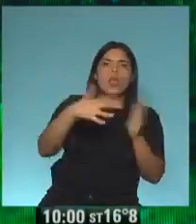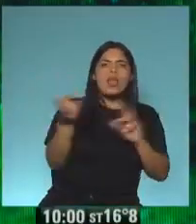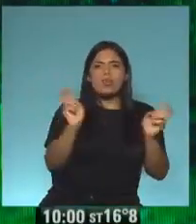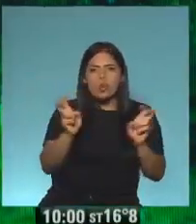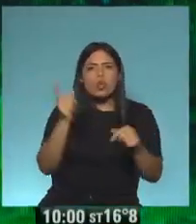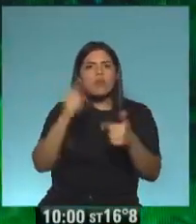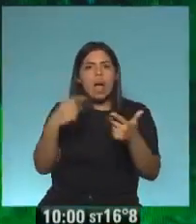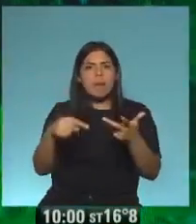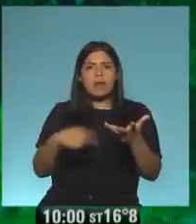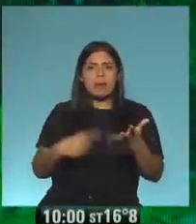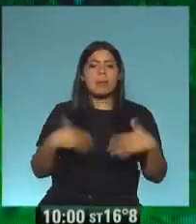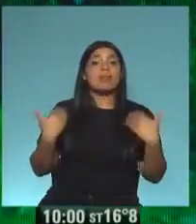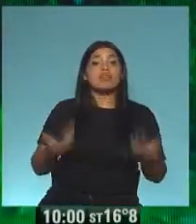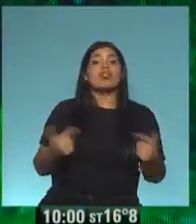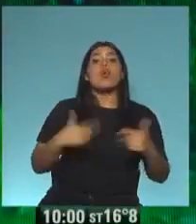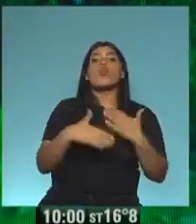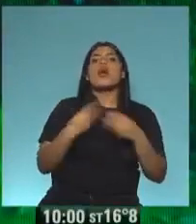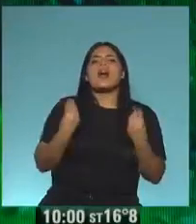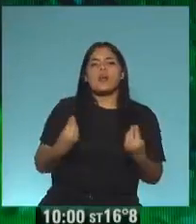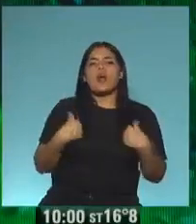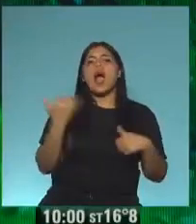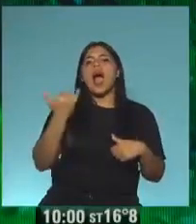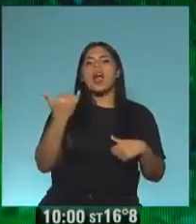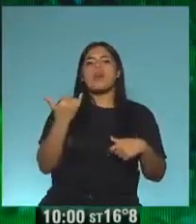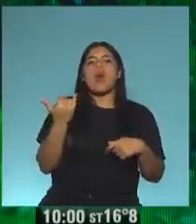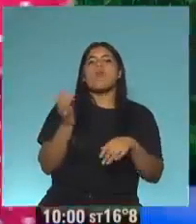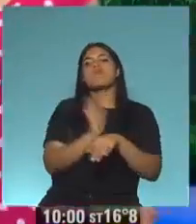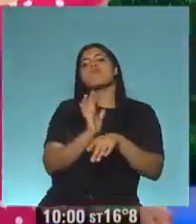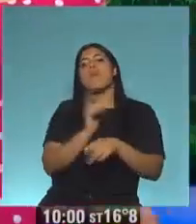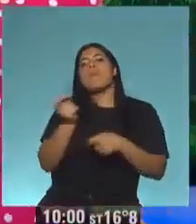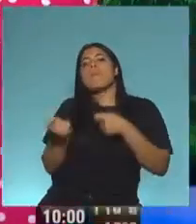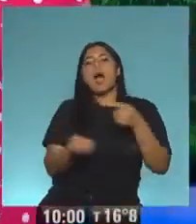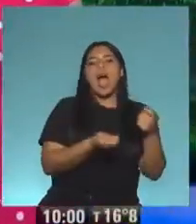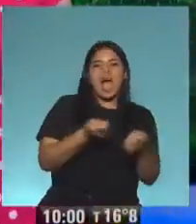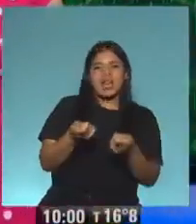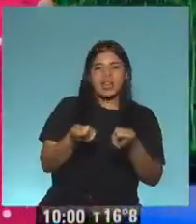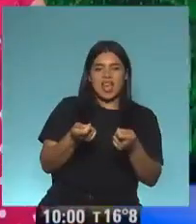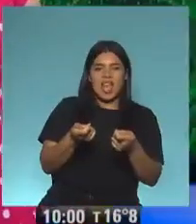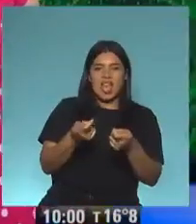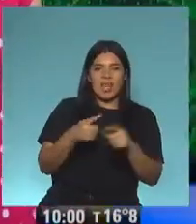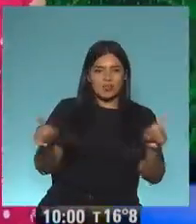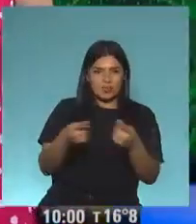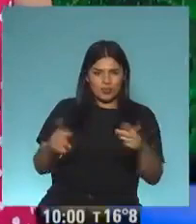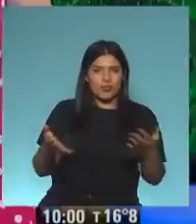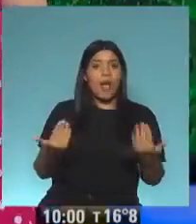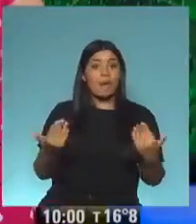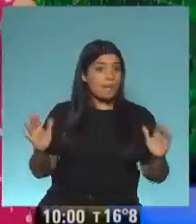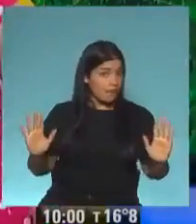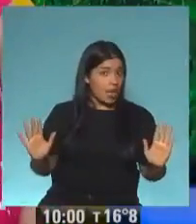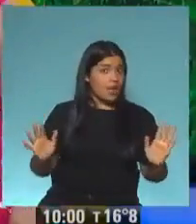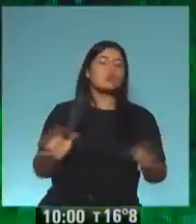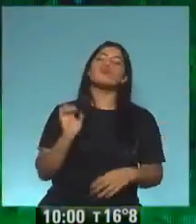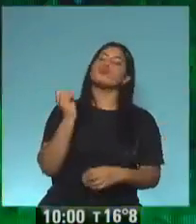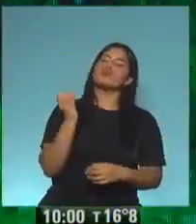vamos, hoy traje para jugar una especie de, podríamos decir, coreografía rítmica. Dale. Usted es el profesor, nosotros, si es coreografía rítmica, es